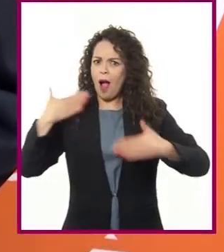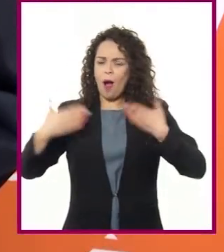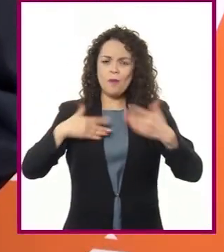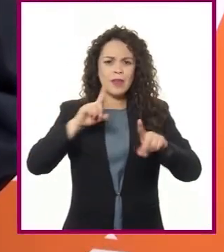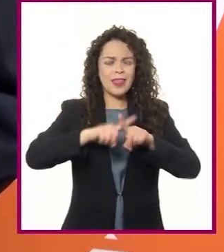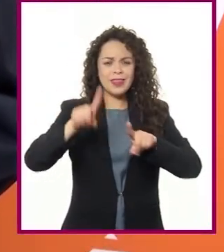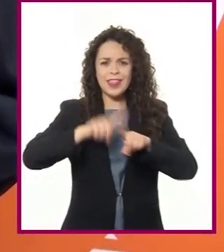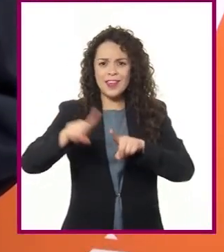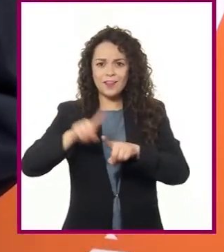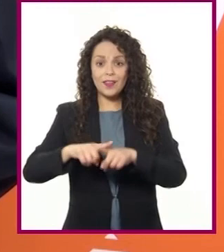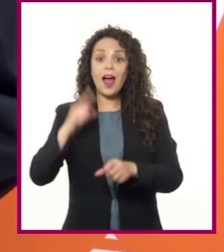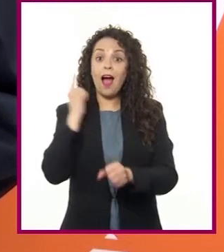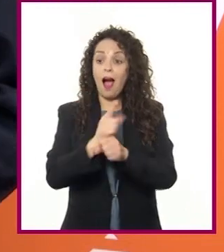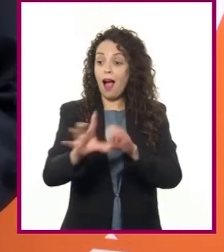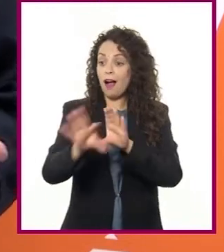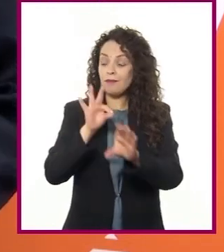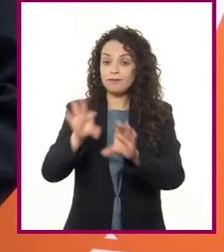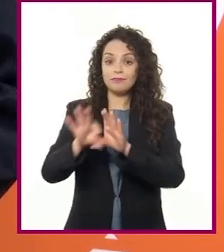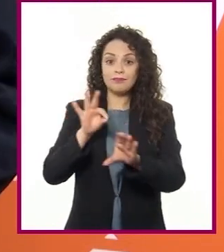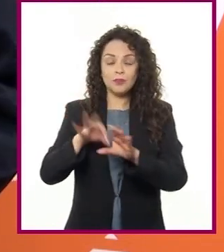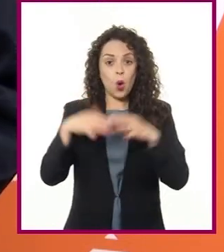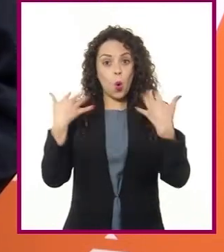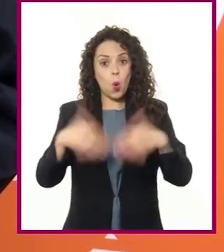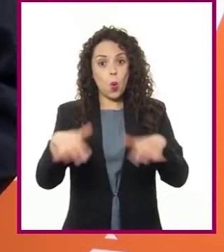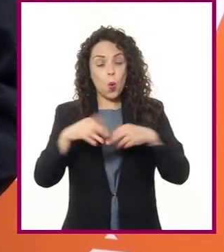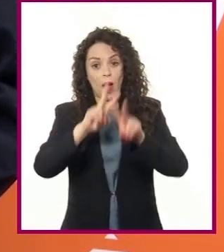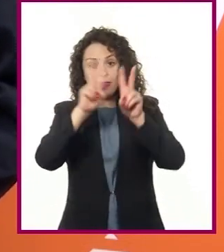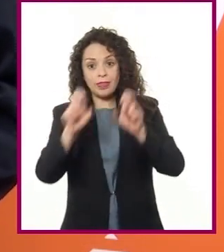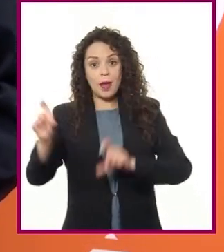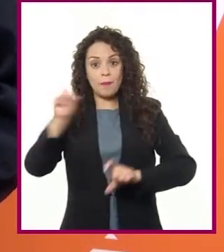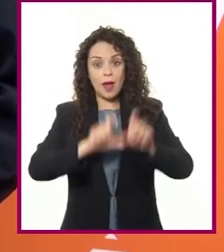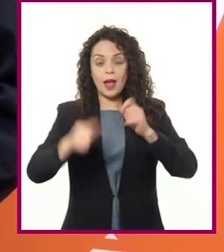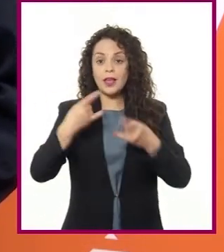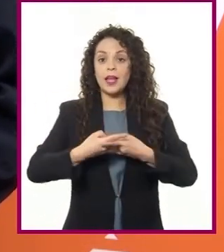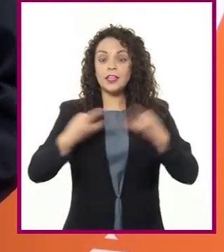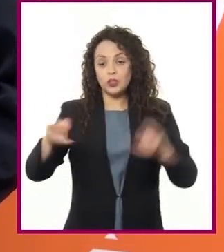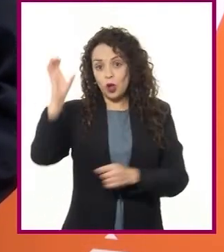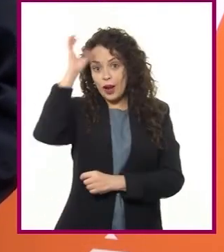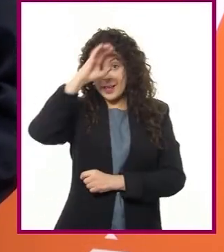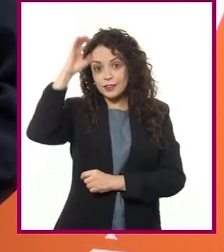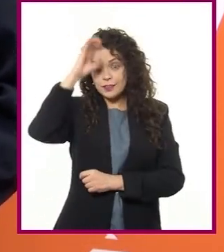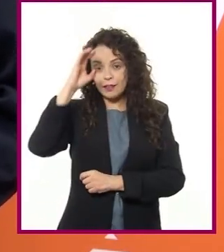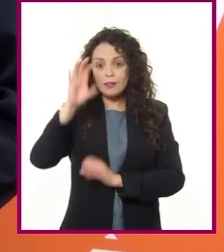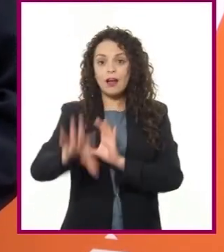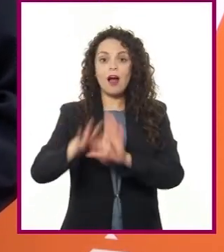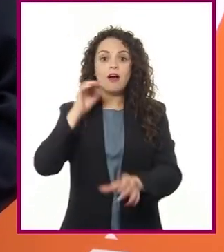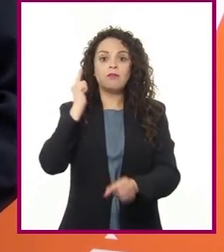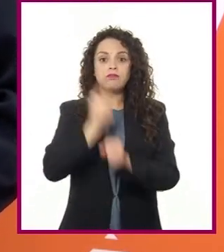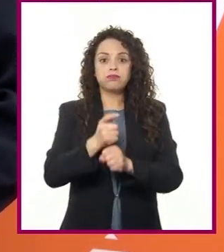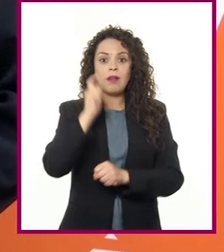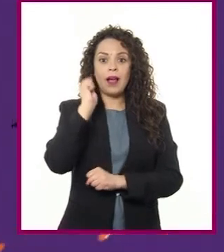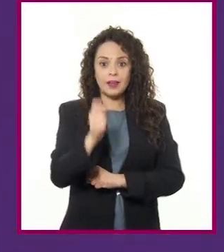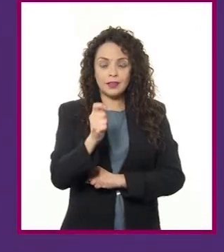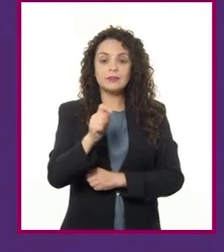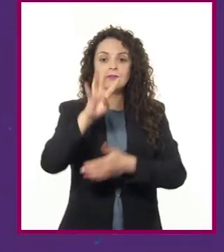obsesiones que descubre aspectos sorprendentes de la química y de la historia de los científicos que descubrieron los elementos de